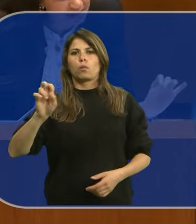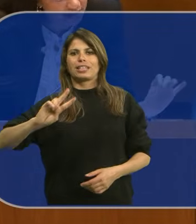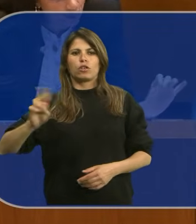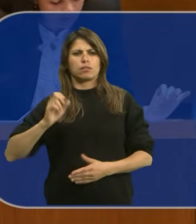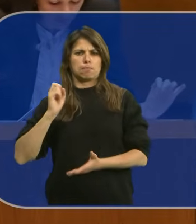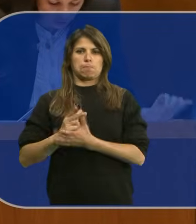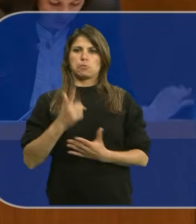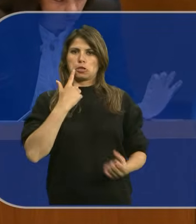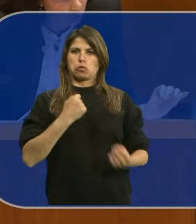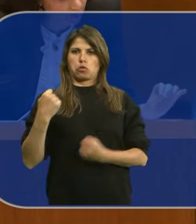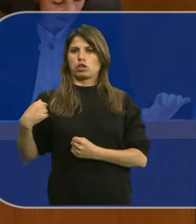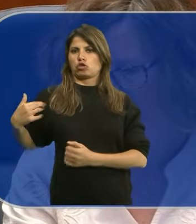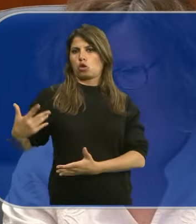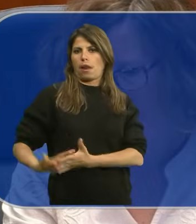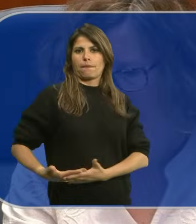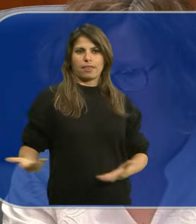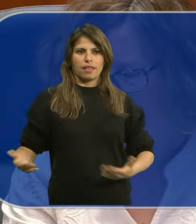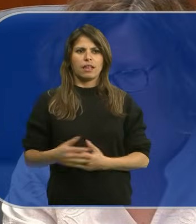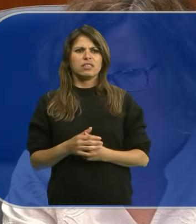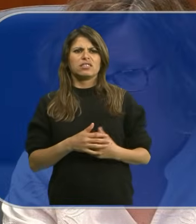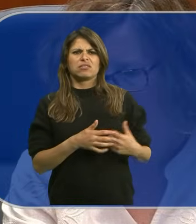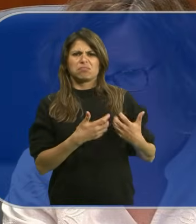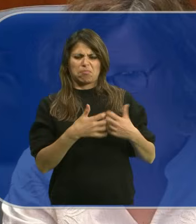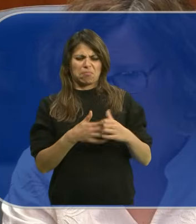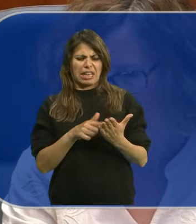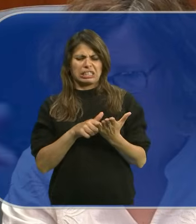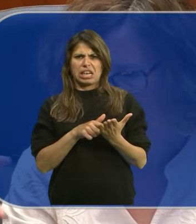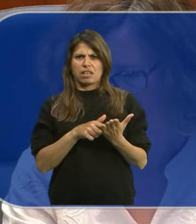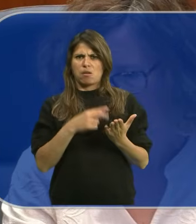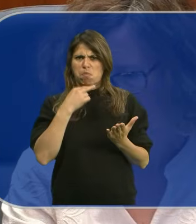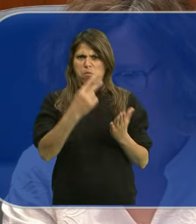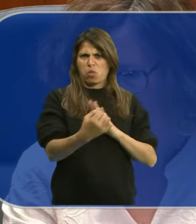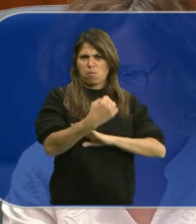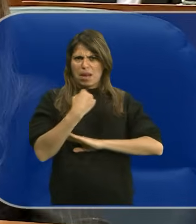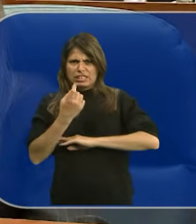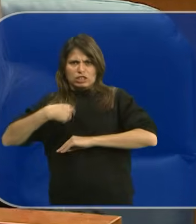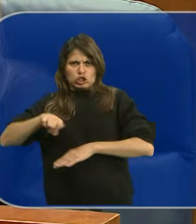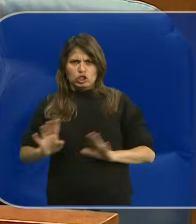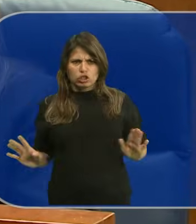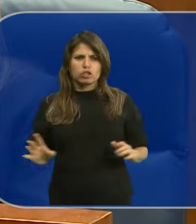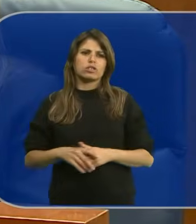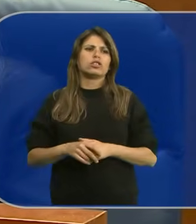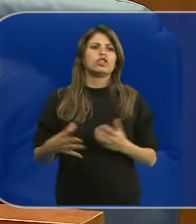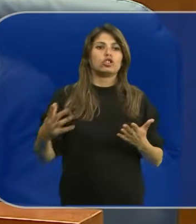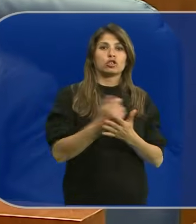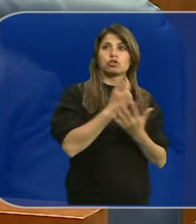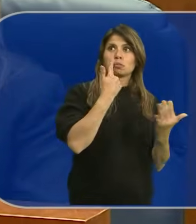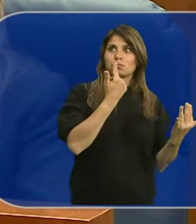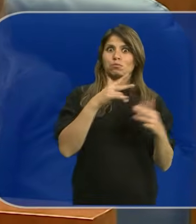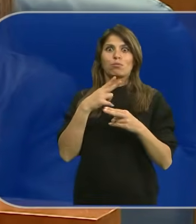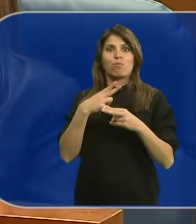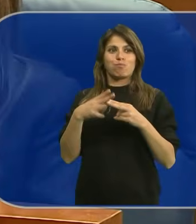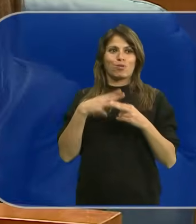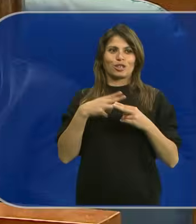las instituciones tradicionales. ¿Vamos a dejar que el ruido de una máquina hable más alto que nuestras propias voces? Todo bajo la atenta mirada de unos políticos